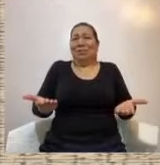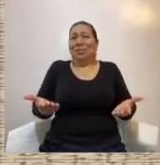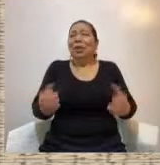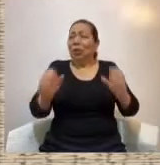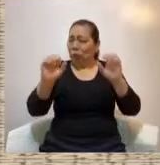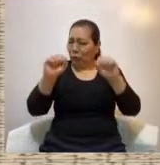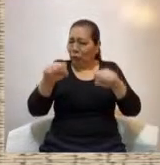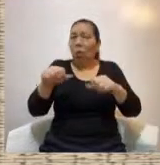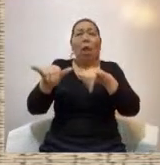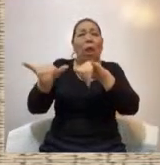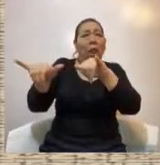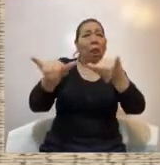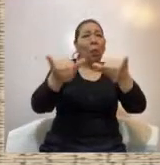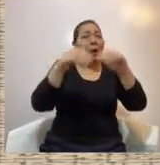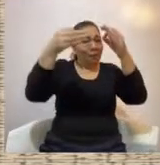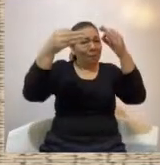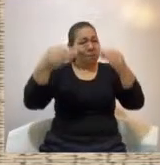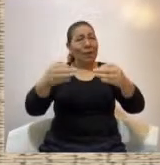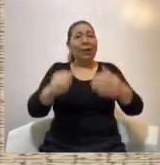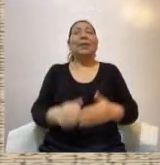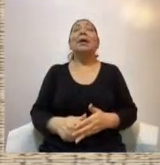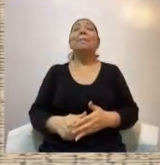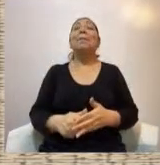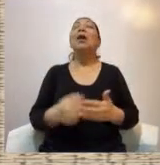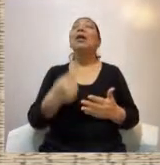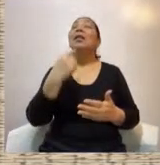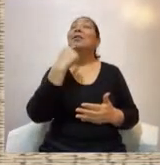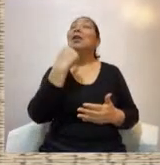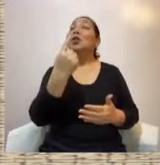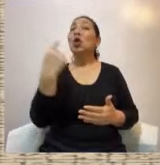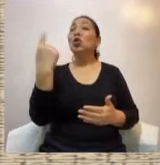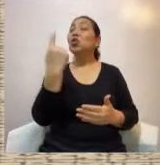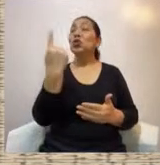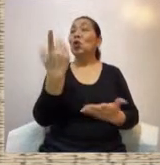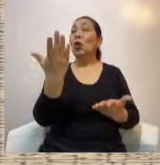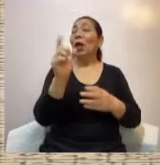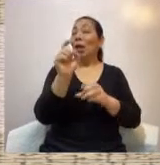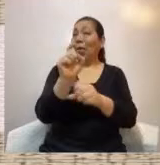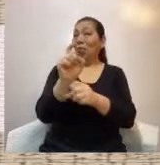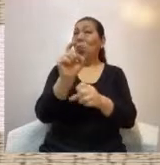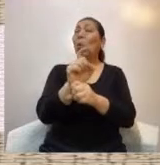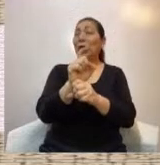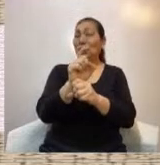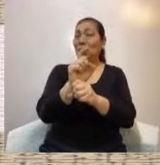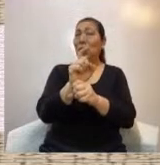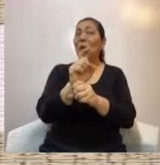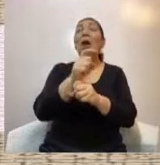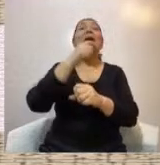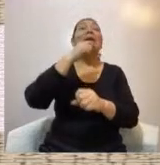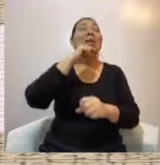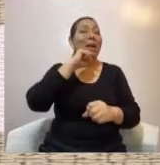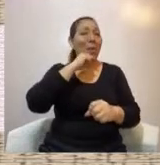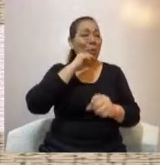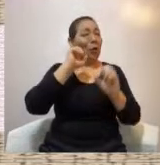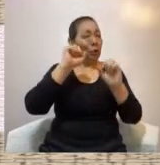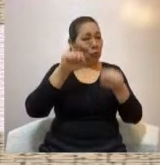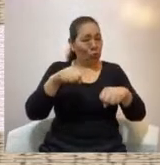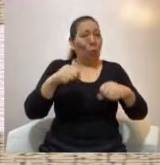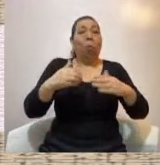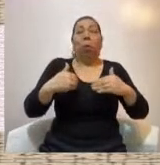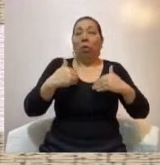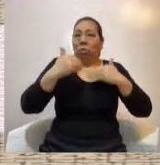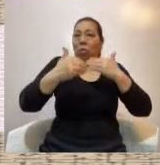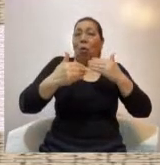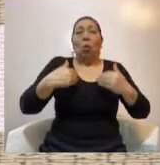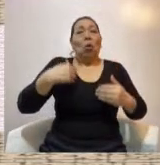es una forma de apostar por la igualdad real. Bien, o sea, es decir, solo a través de la educación las mujeres van